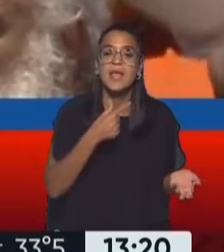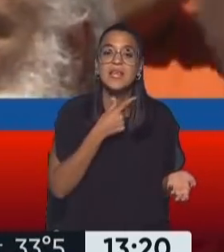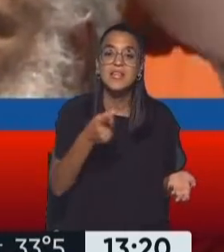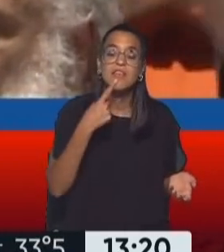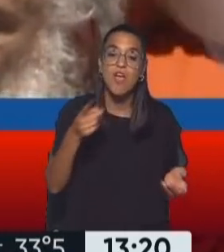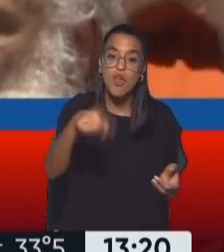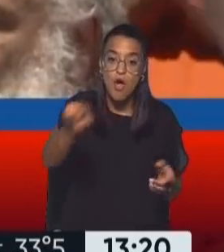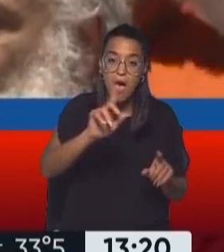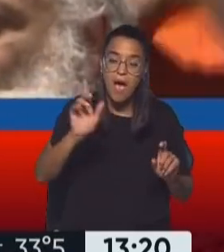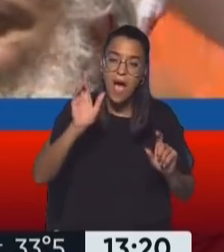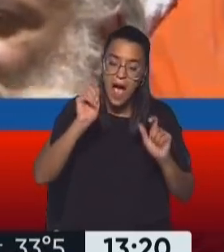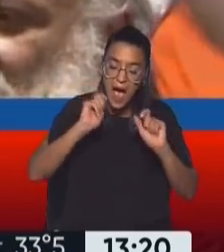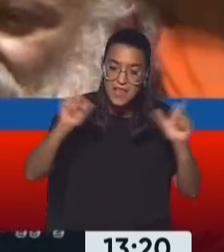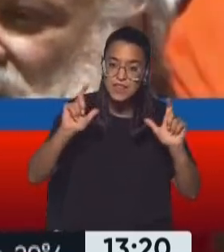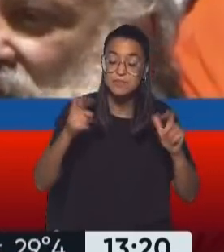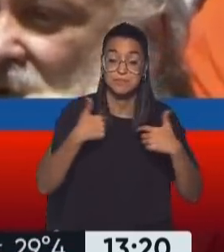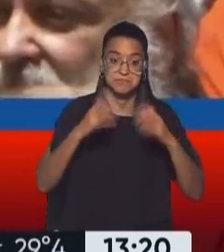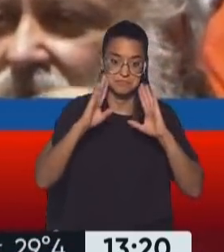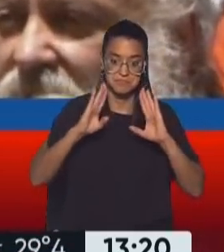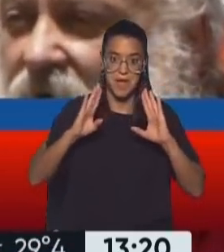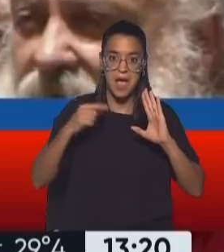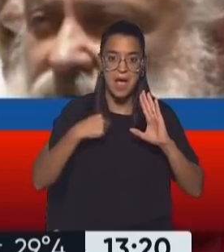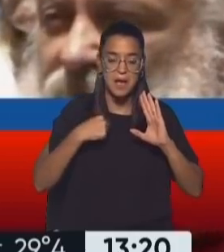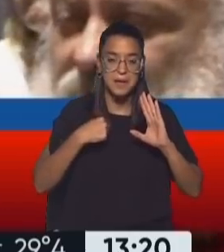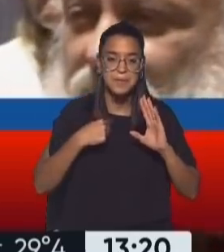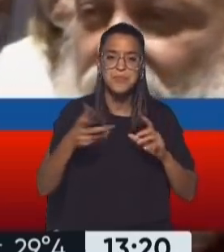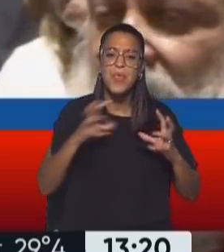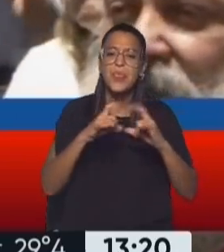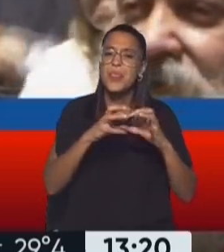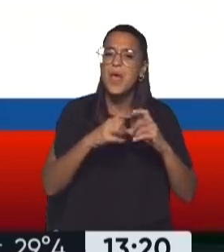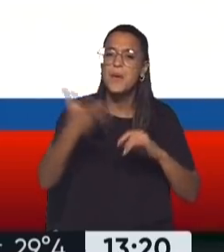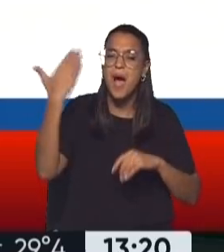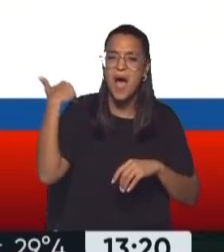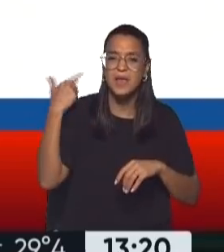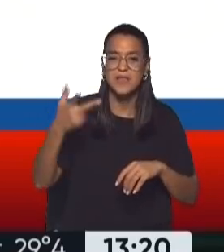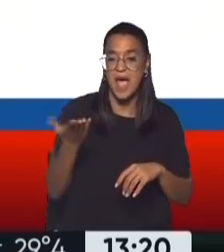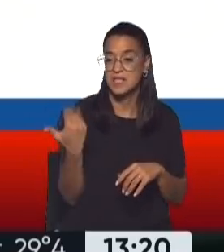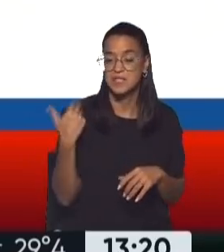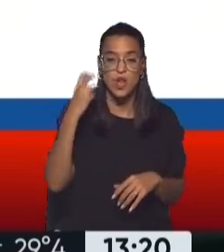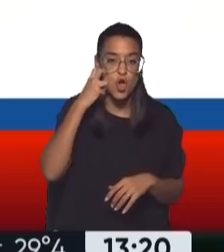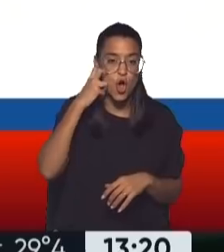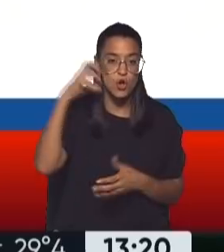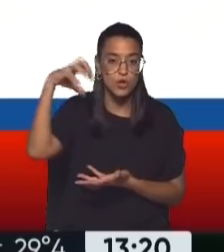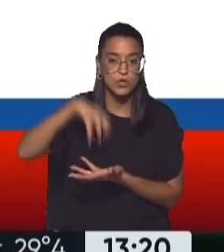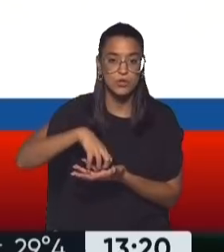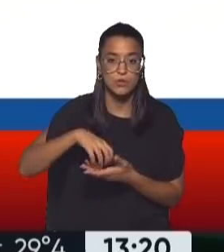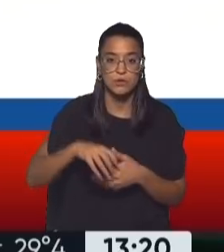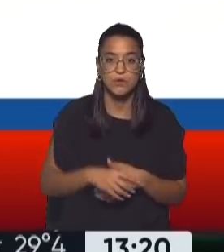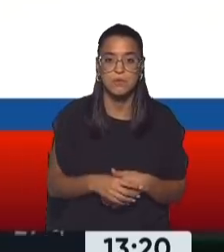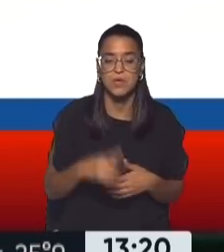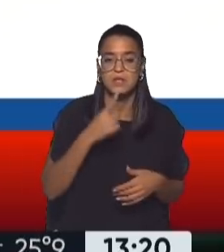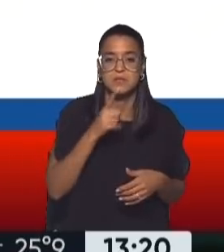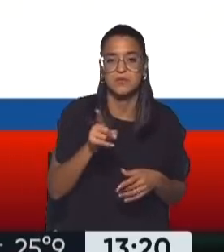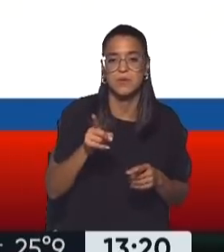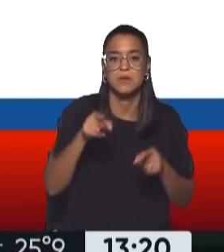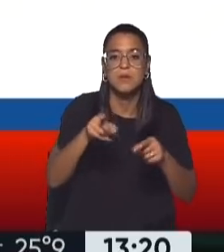la atención de algo que me llamó la atención del debate que protagonizaron ayer en el Congreso. No querían aprobar